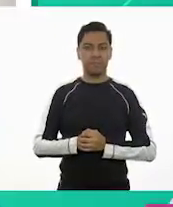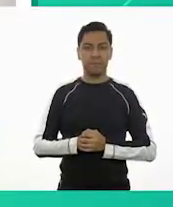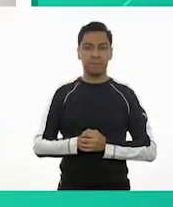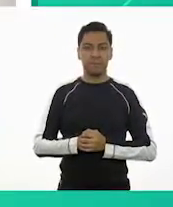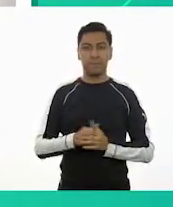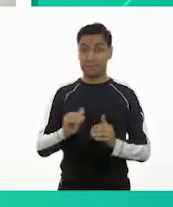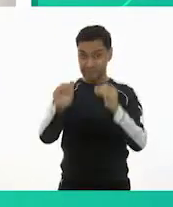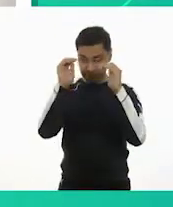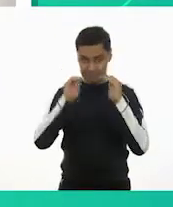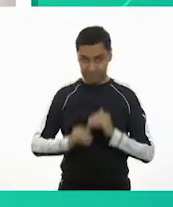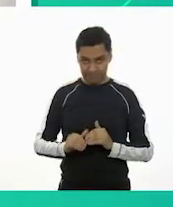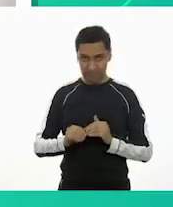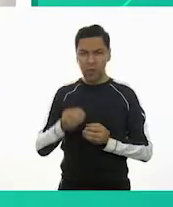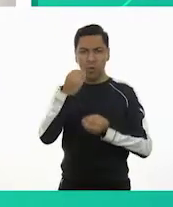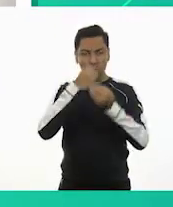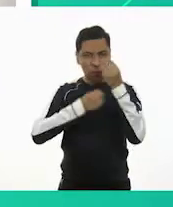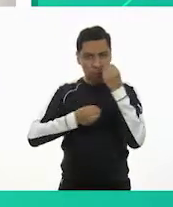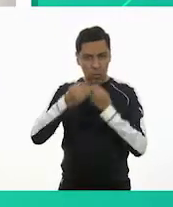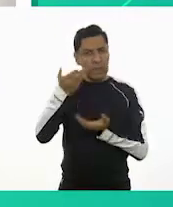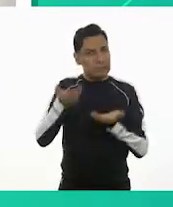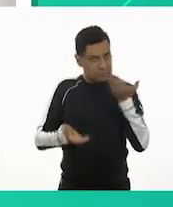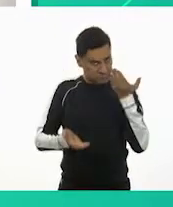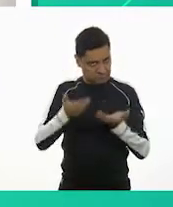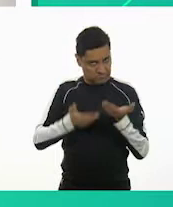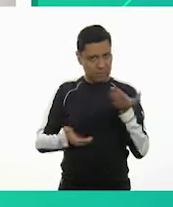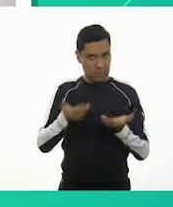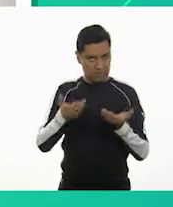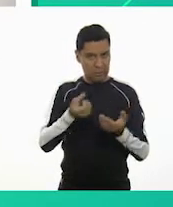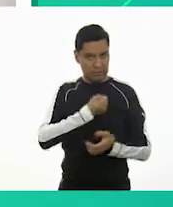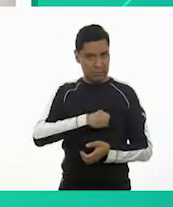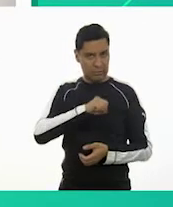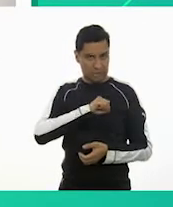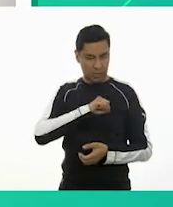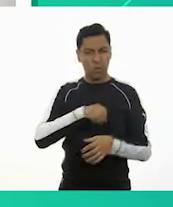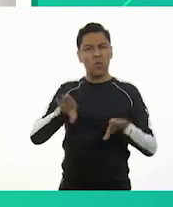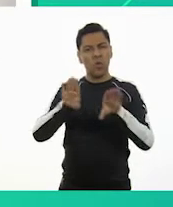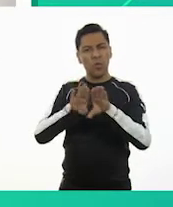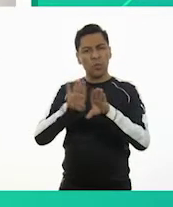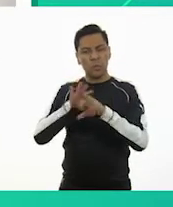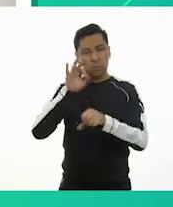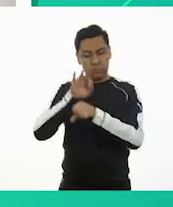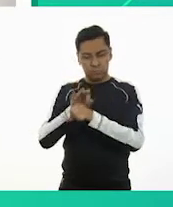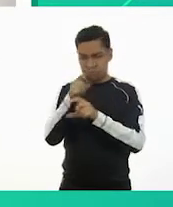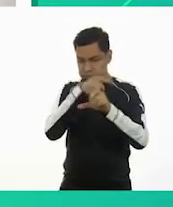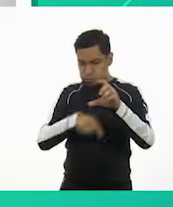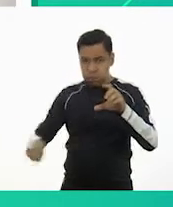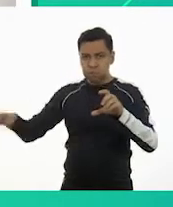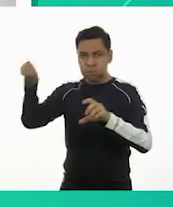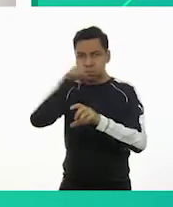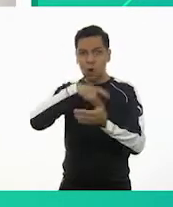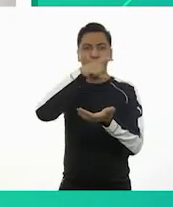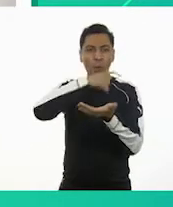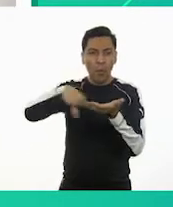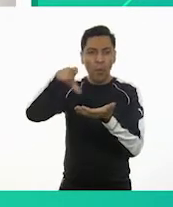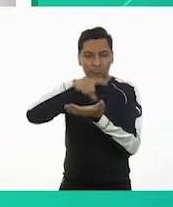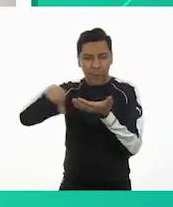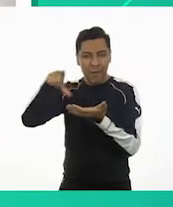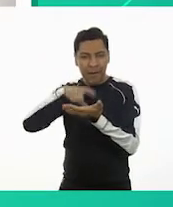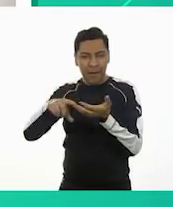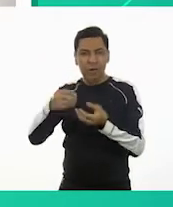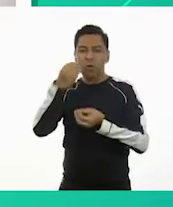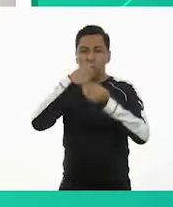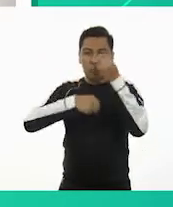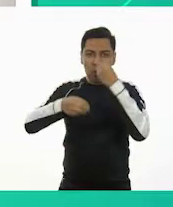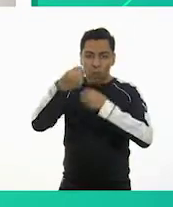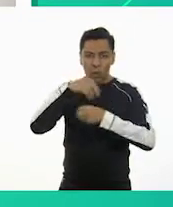Consume de manera consciente. Puedes fomentar la biodiversidad regional comprando frutas y verduras